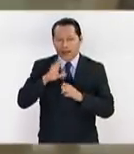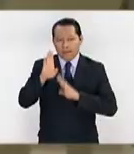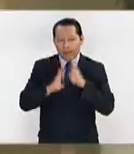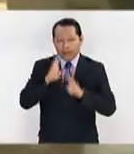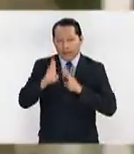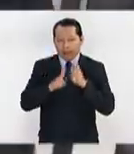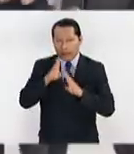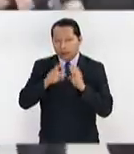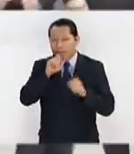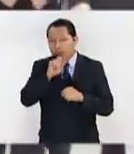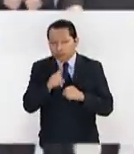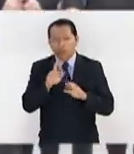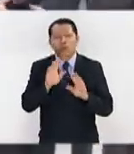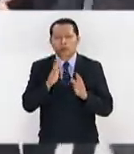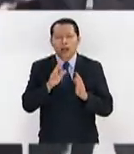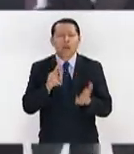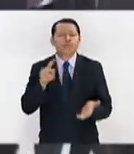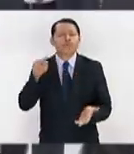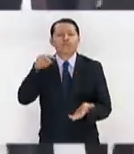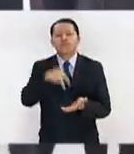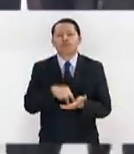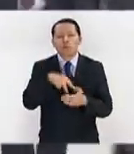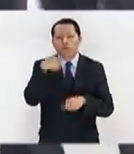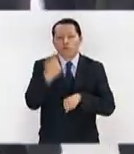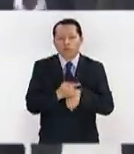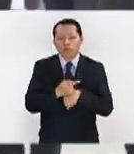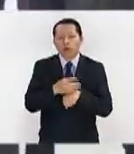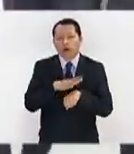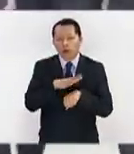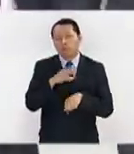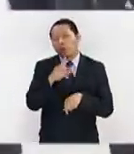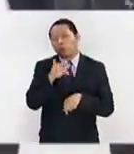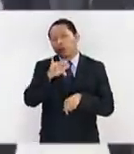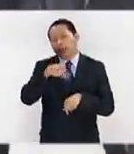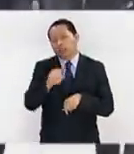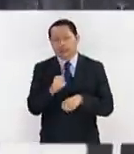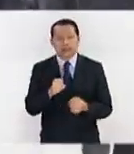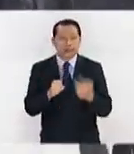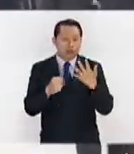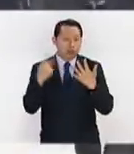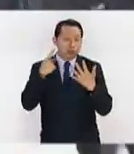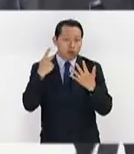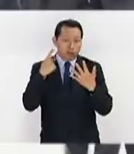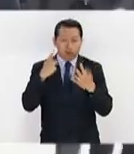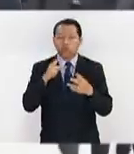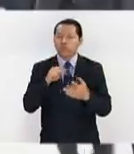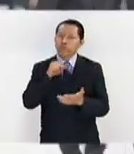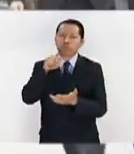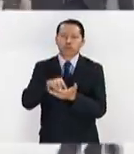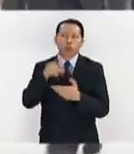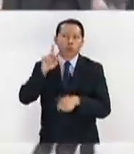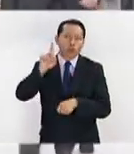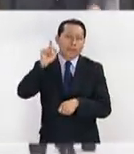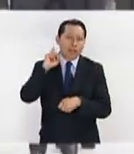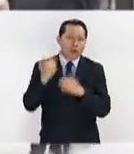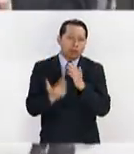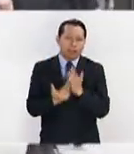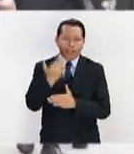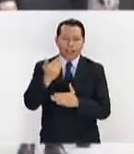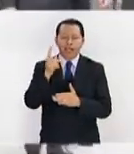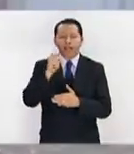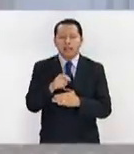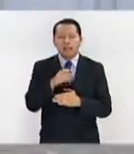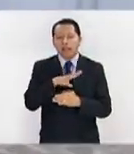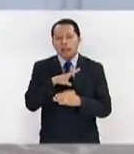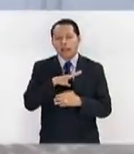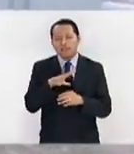Bélgica se entregaron voluntariamente en una comisaría de Bruselas. Los 5 políticos quienes acudieron a esta comisaría el domingo por la mañana fueron